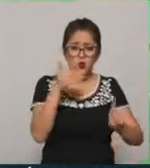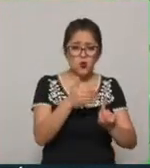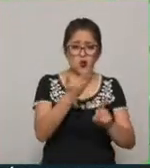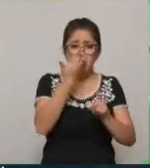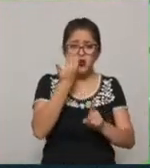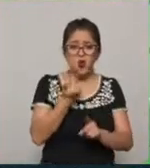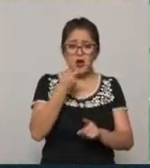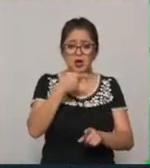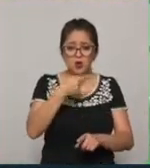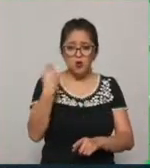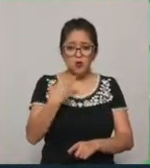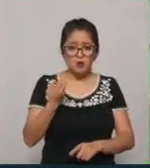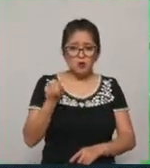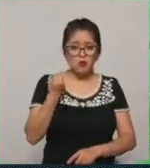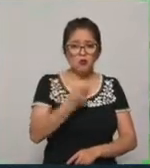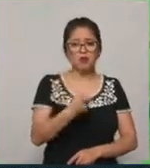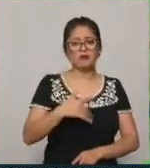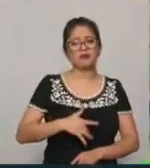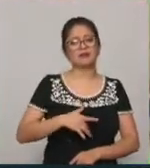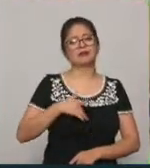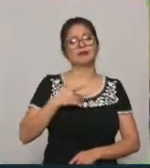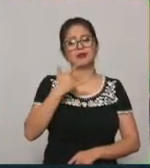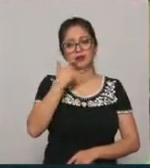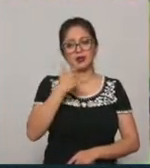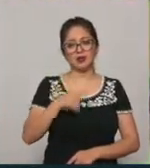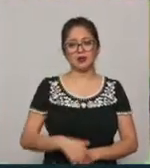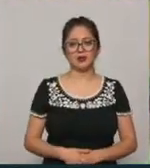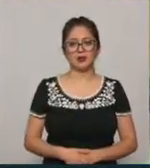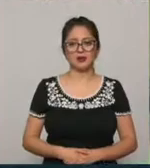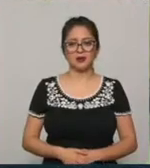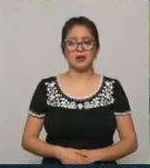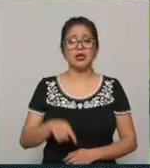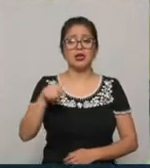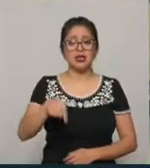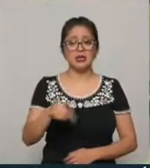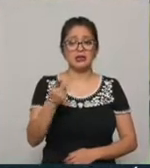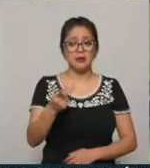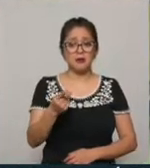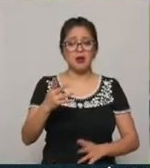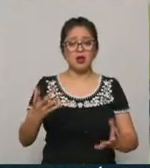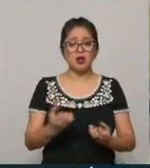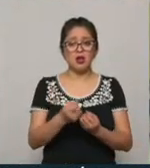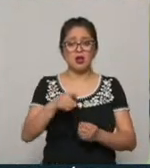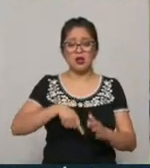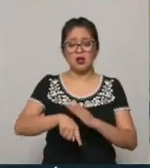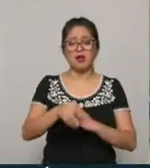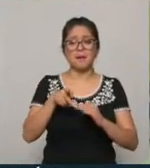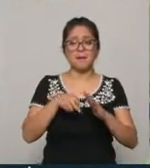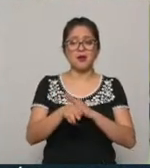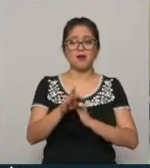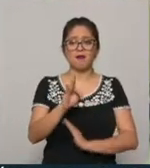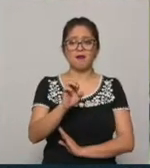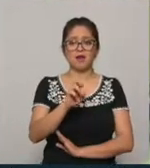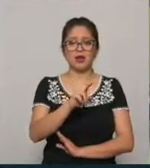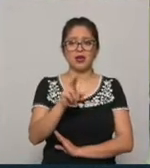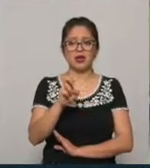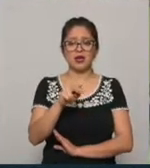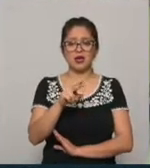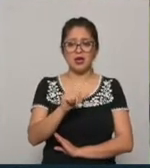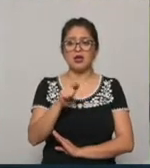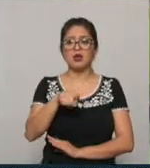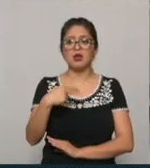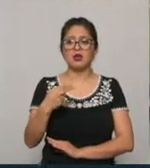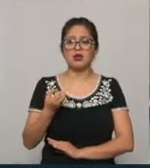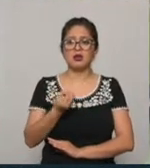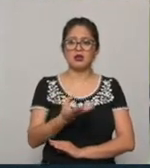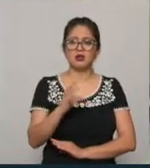nombre de estación, ha tocado nuestro corazón. Chato fue rescatado en la estación Ferrería. Le pusimos Chato